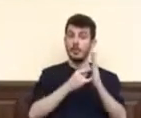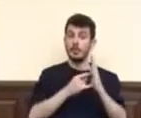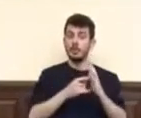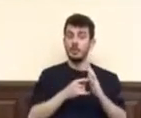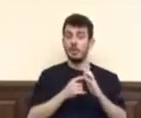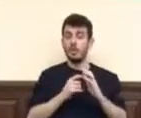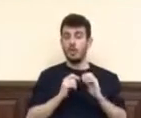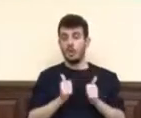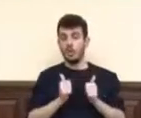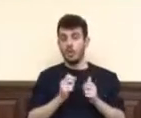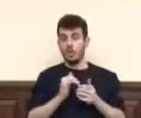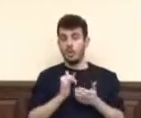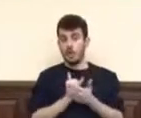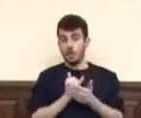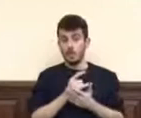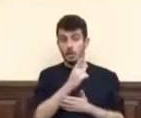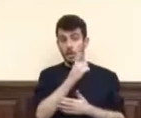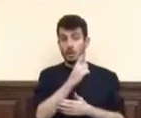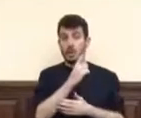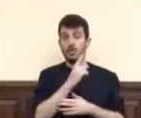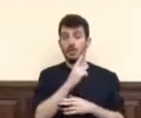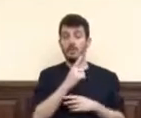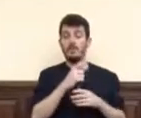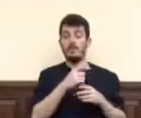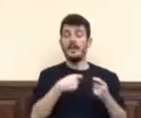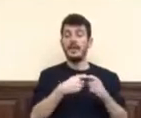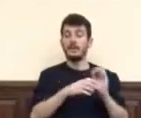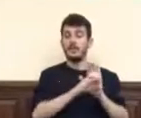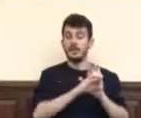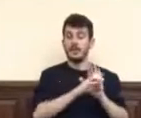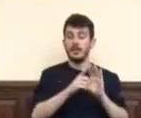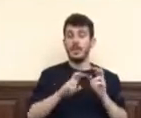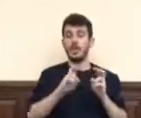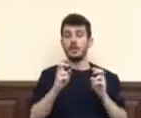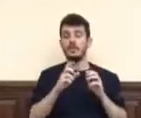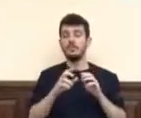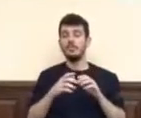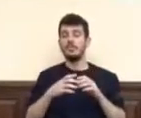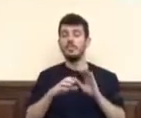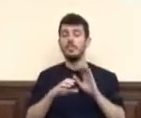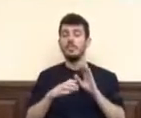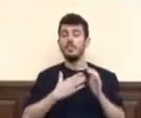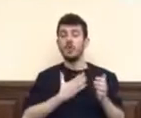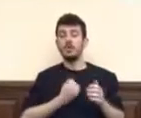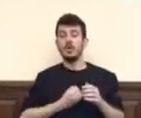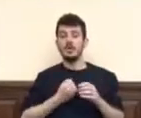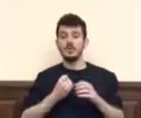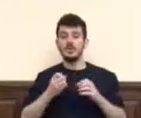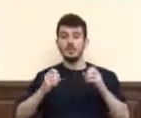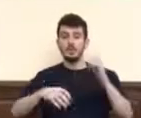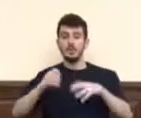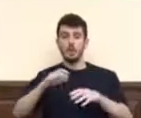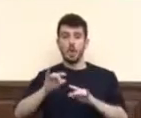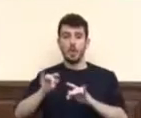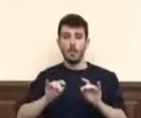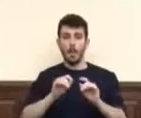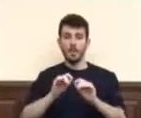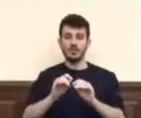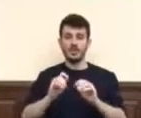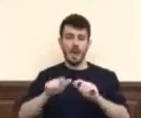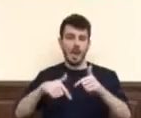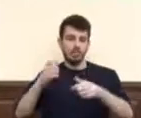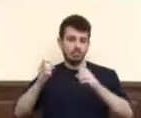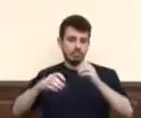del mercado de la Constitución. También otras, como el Móstoles Composta, en el que se han estado ustedes poniendo medallas estas